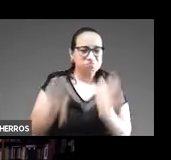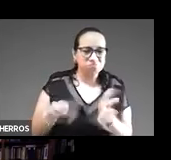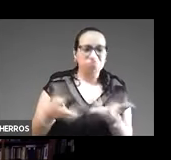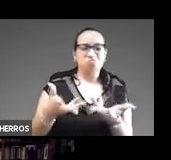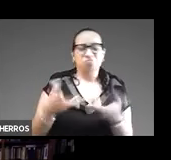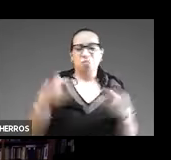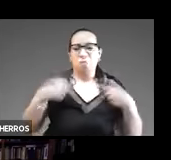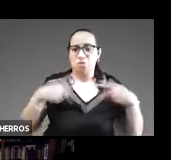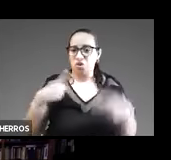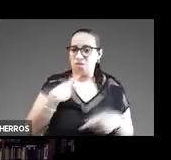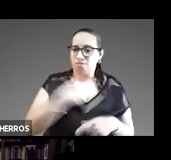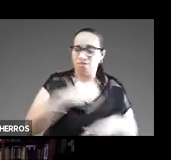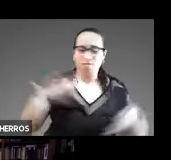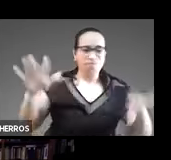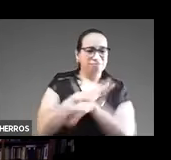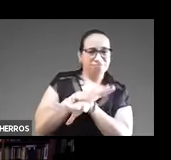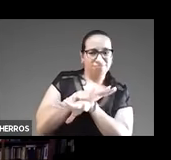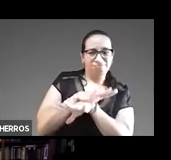gente cambia. No, no.